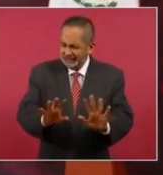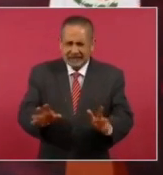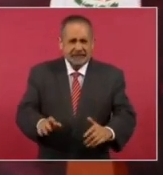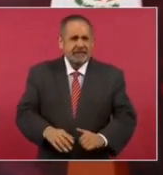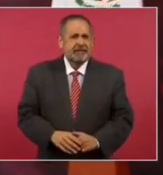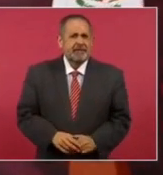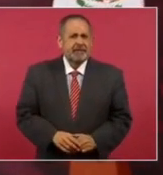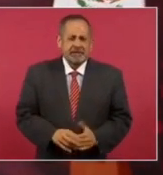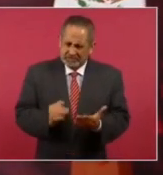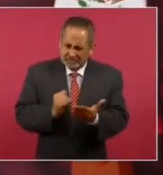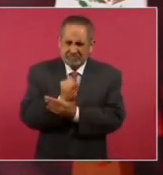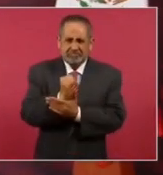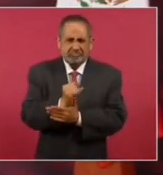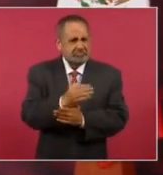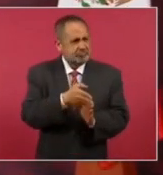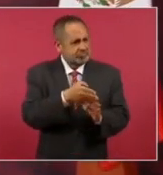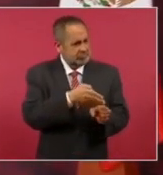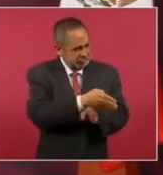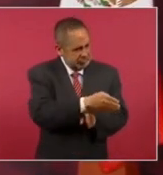Hay que